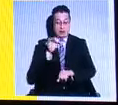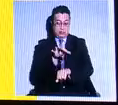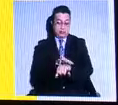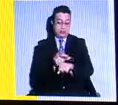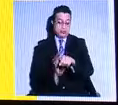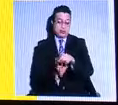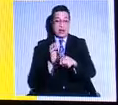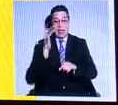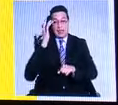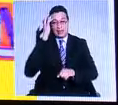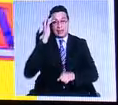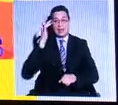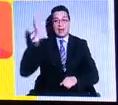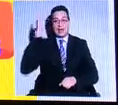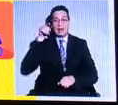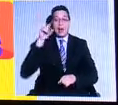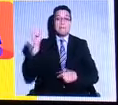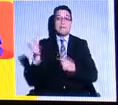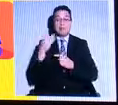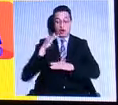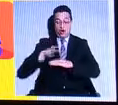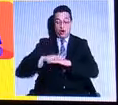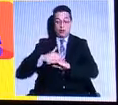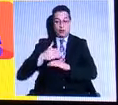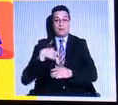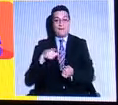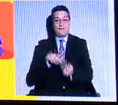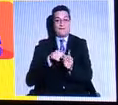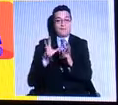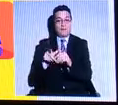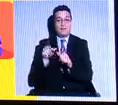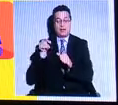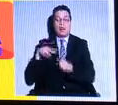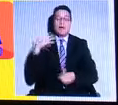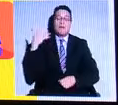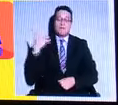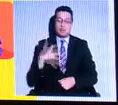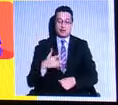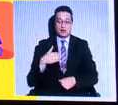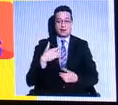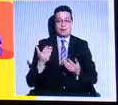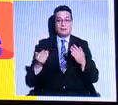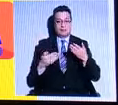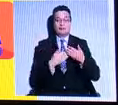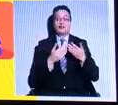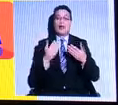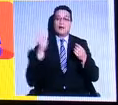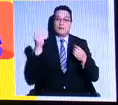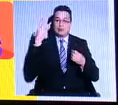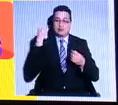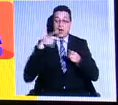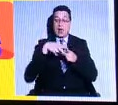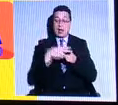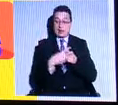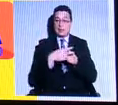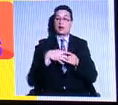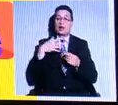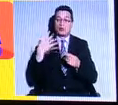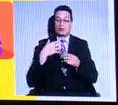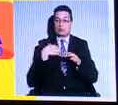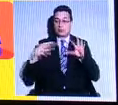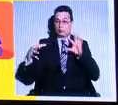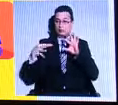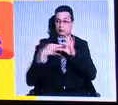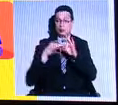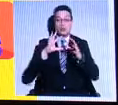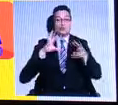inteligente. Ese fue el primer computador en mi familia y fue de gran utilidad para complementar mi aprendizaje, siendo una herramienta clave para conectarme con el